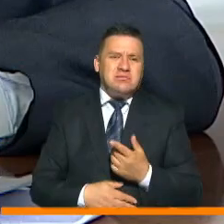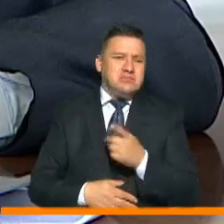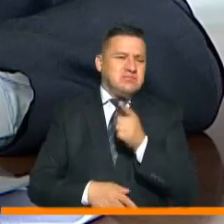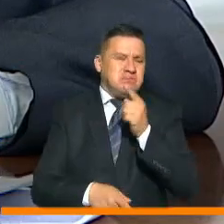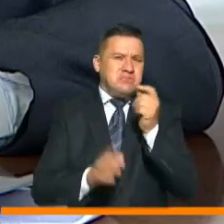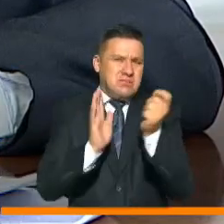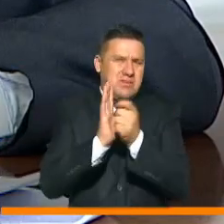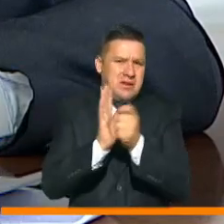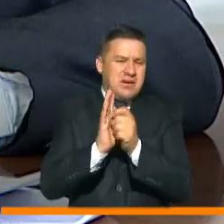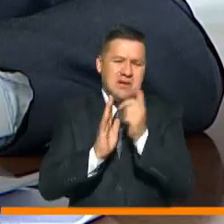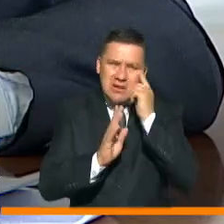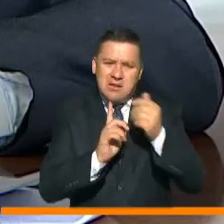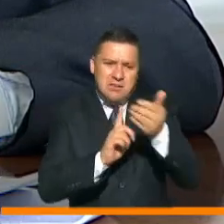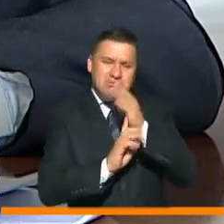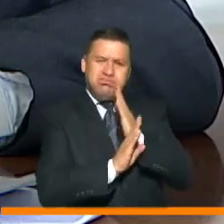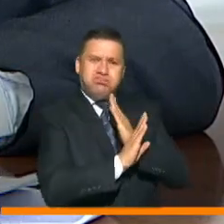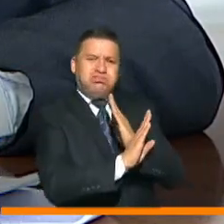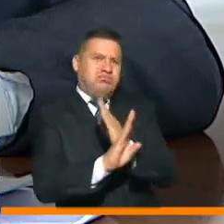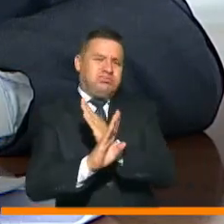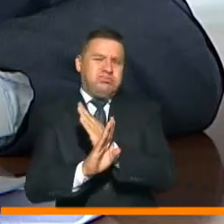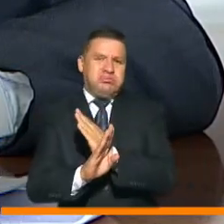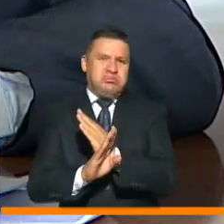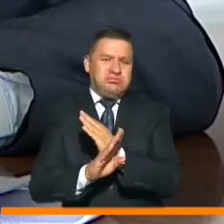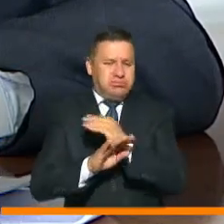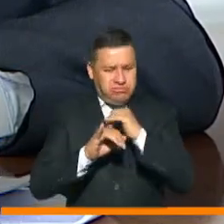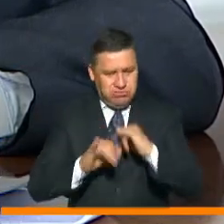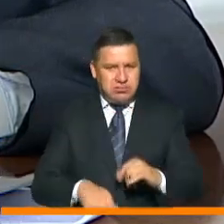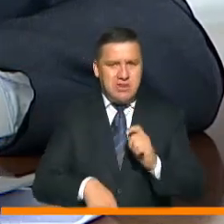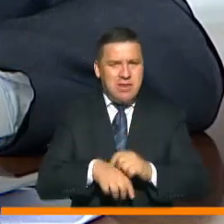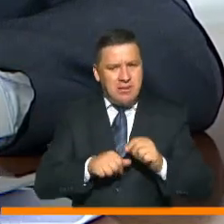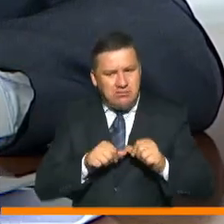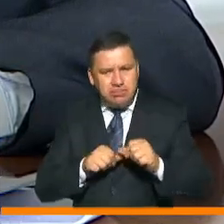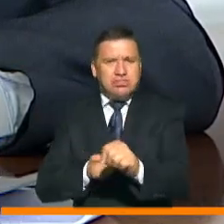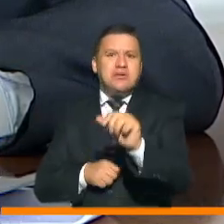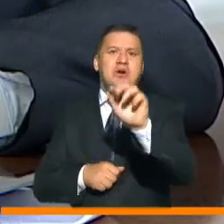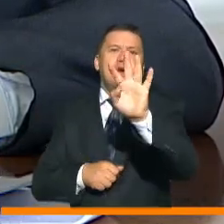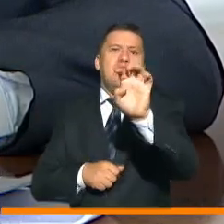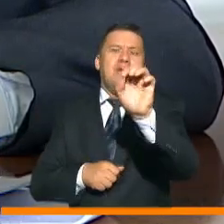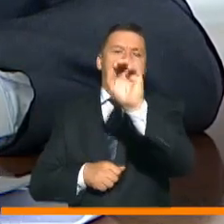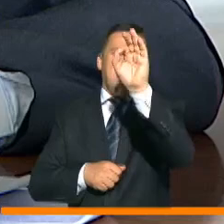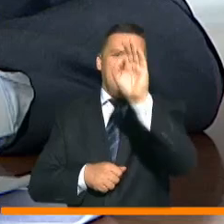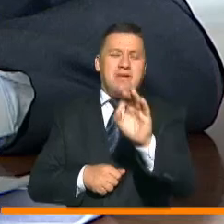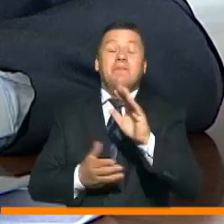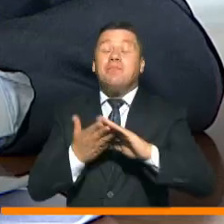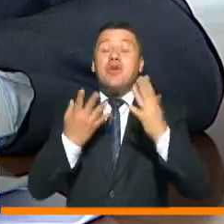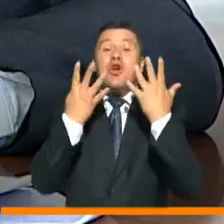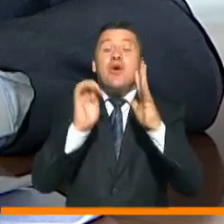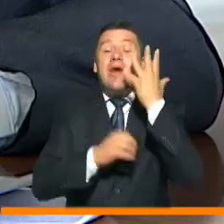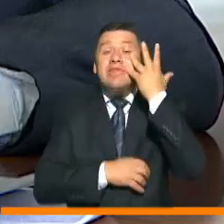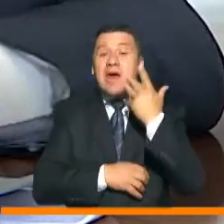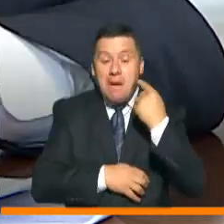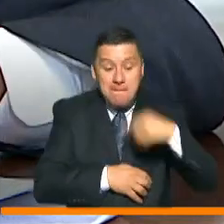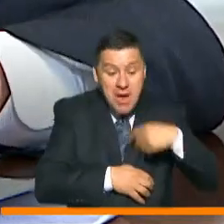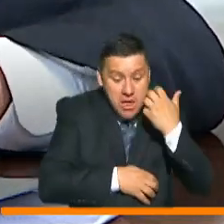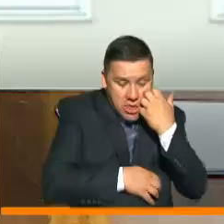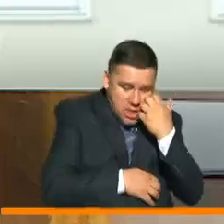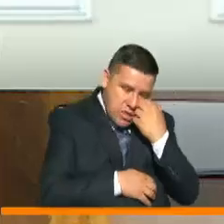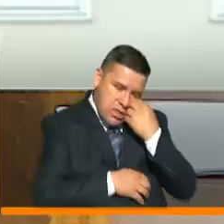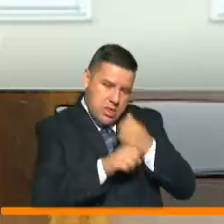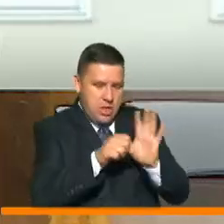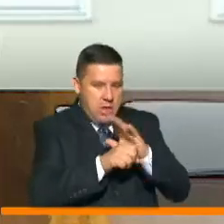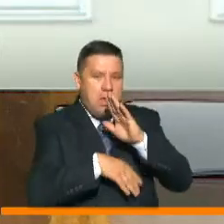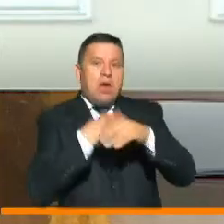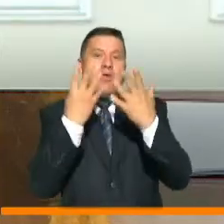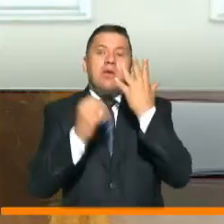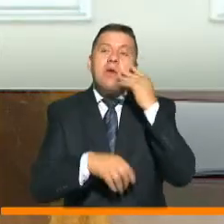naturalmente un nivel de protección que se mantiene a lo largo del tiempo y que 90 días después se puede reforzar con esta vacunación. ¿Qué otra